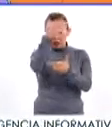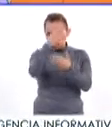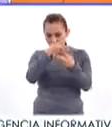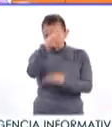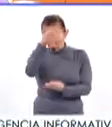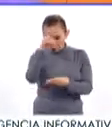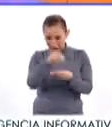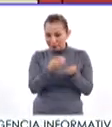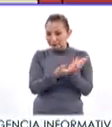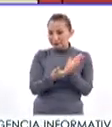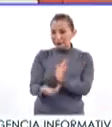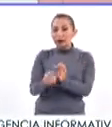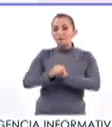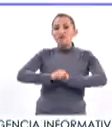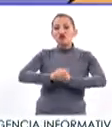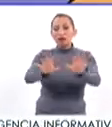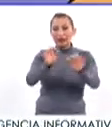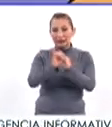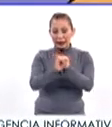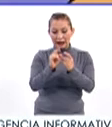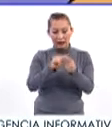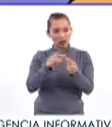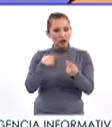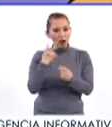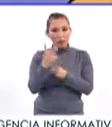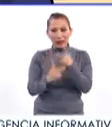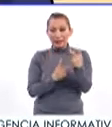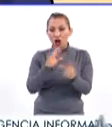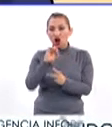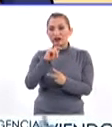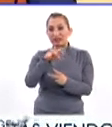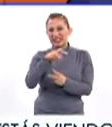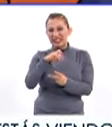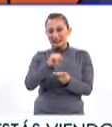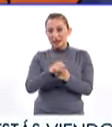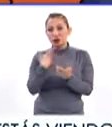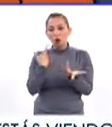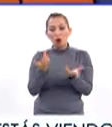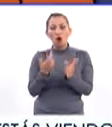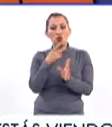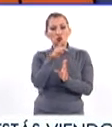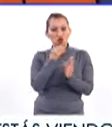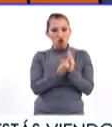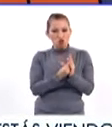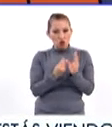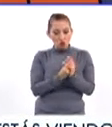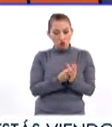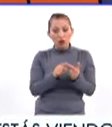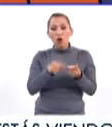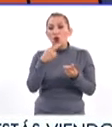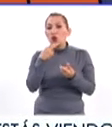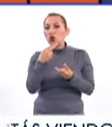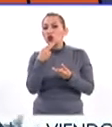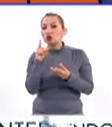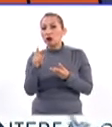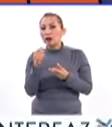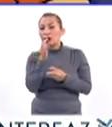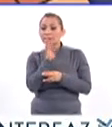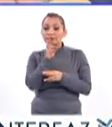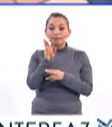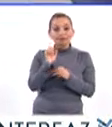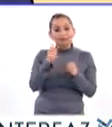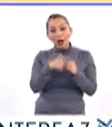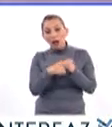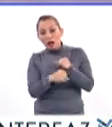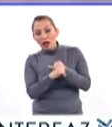se sube y comparte a redes sociales, no prestar contraseñas ni acceso a las cuentas, hacer uso de los mecanismos de reporte en